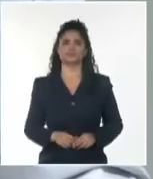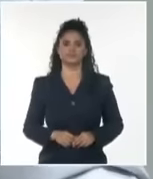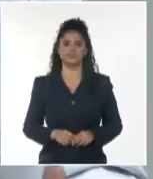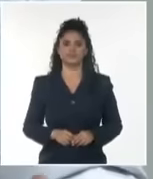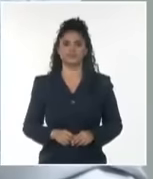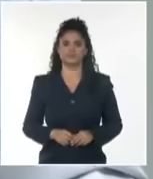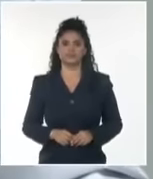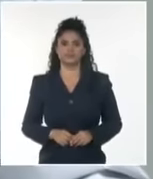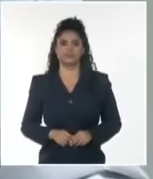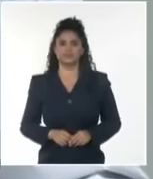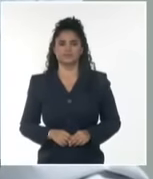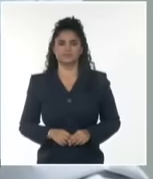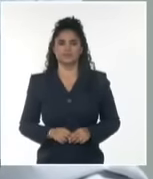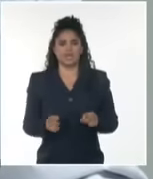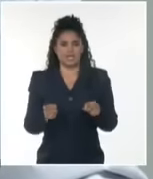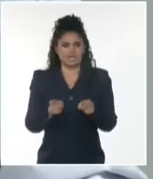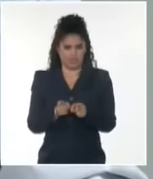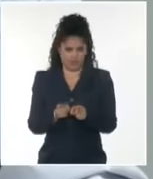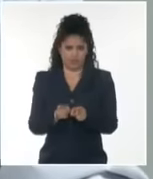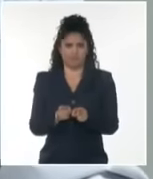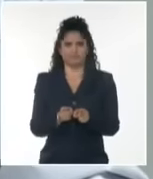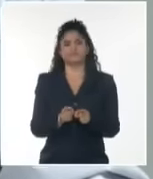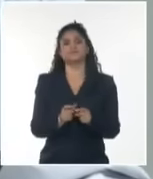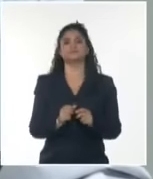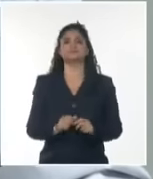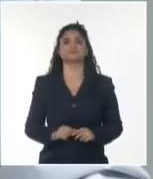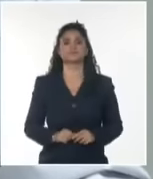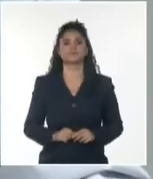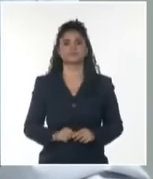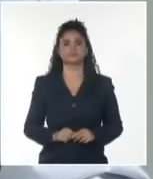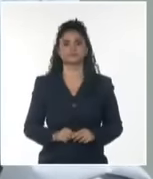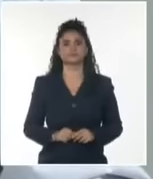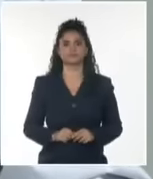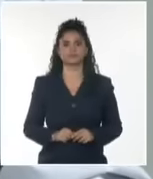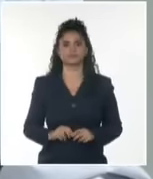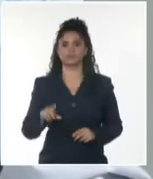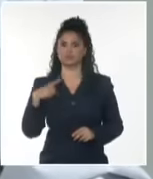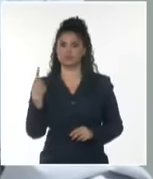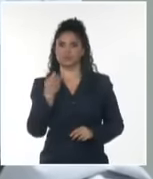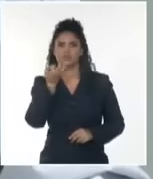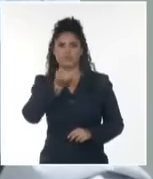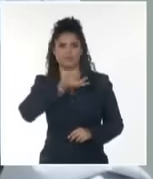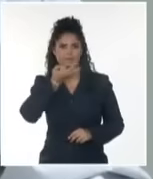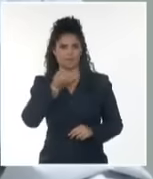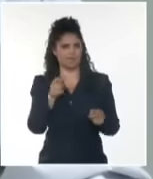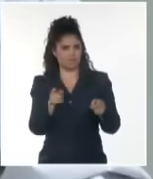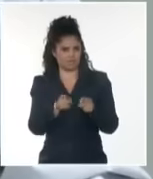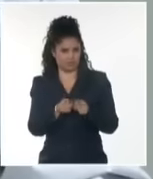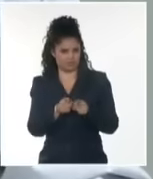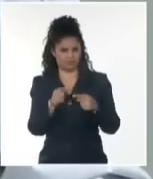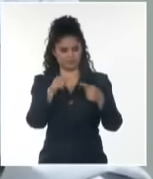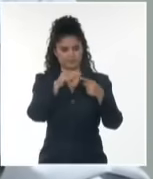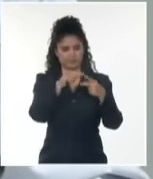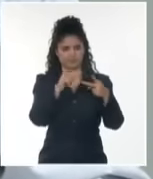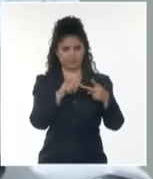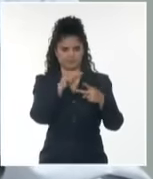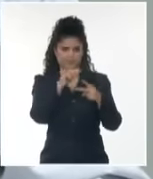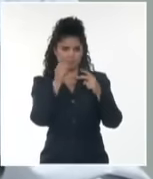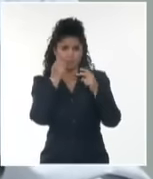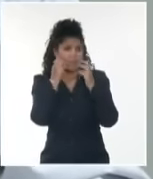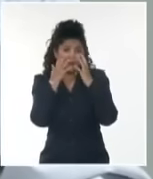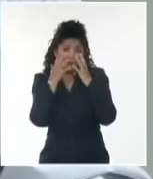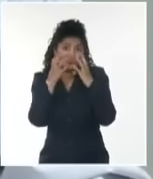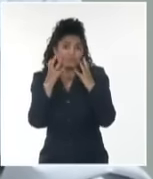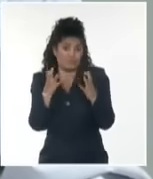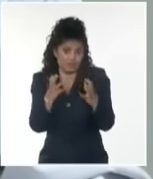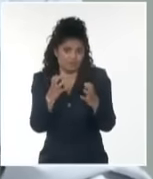yo pudiera decir algo, ¿no? Entre todo lo que hemos hablado, las cosas más importantes que podemos